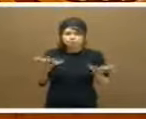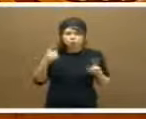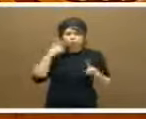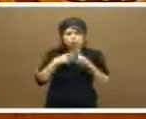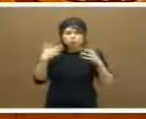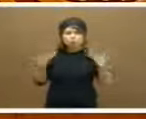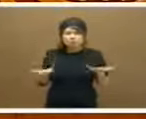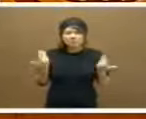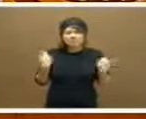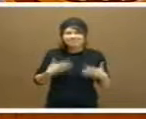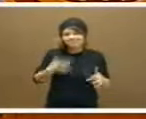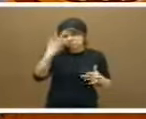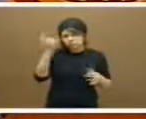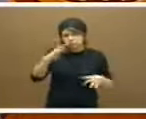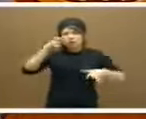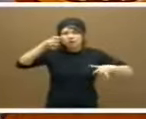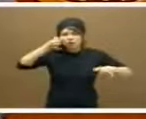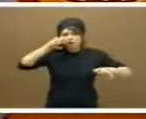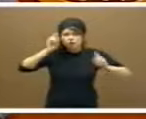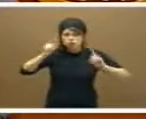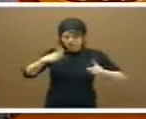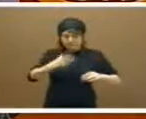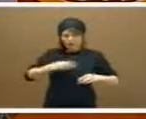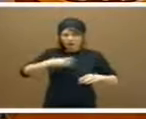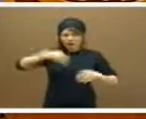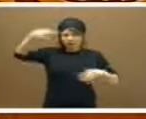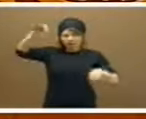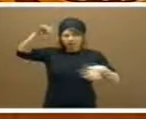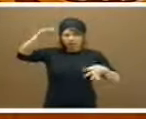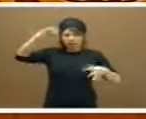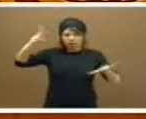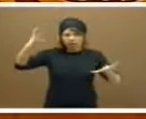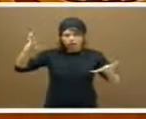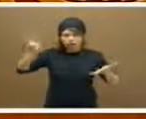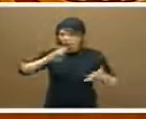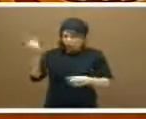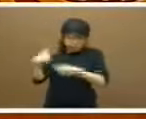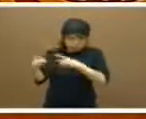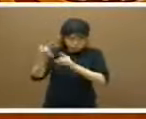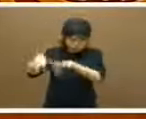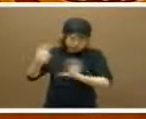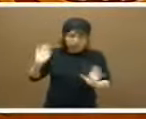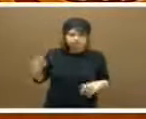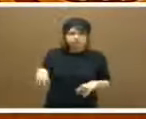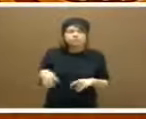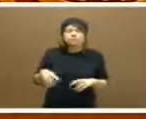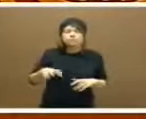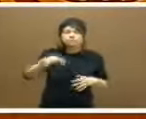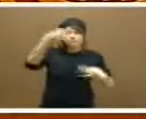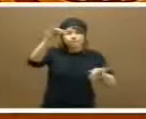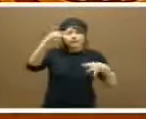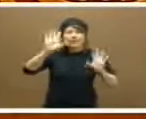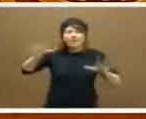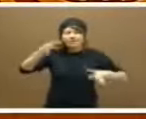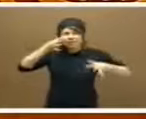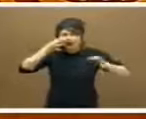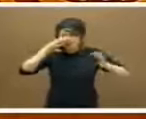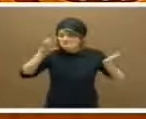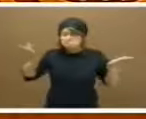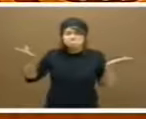para que tome realidad algo que existe solo en los papeles, como otras tantas cosas. Existen los papeles, pero en la